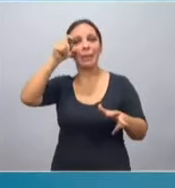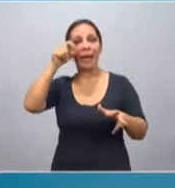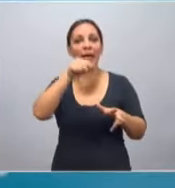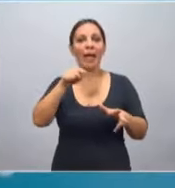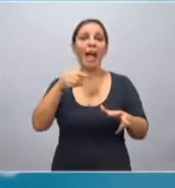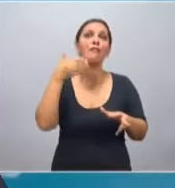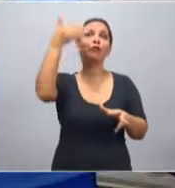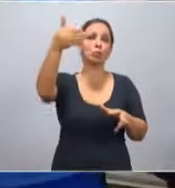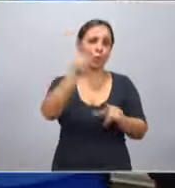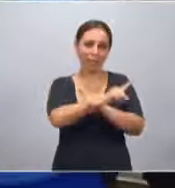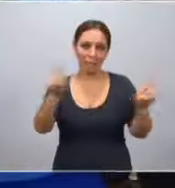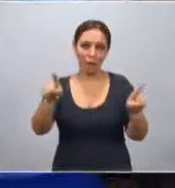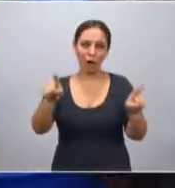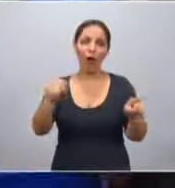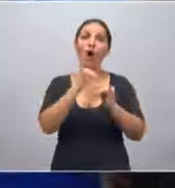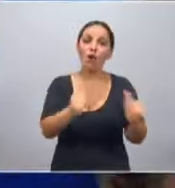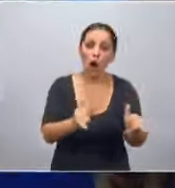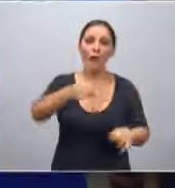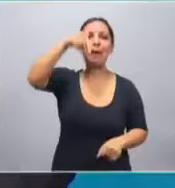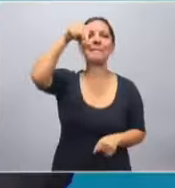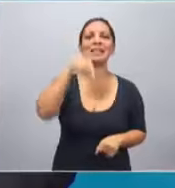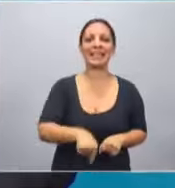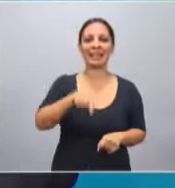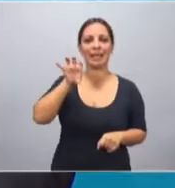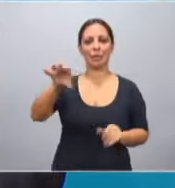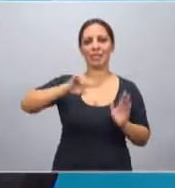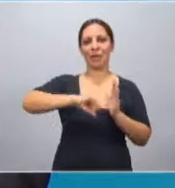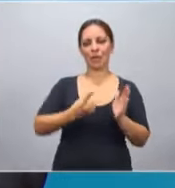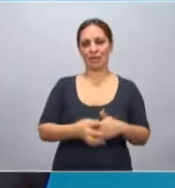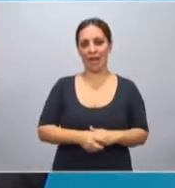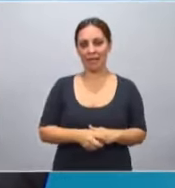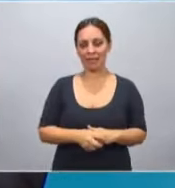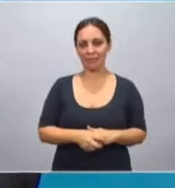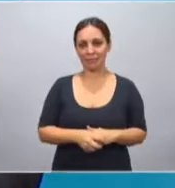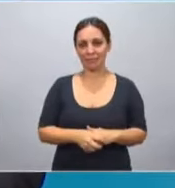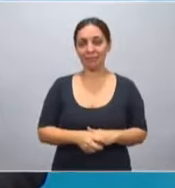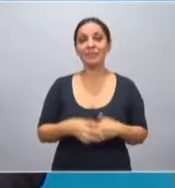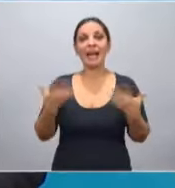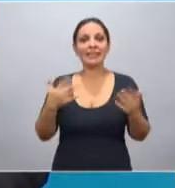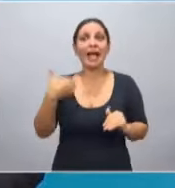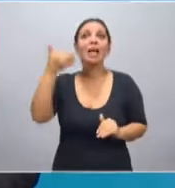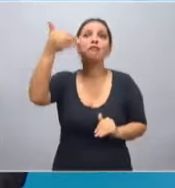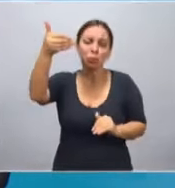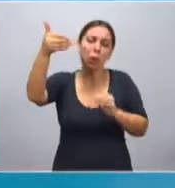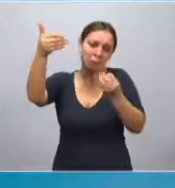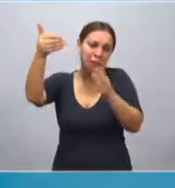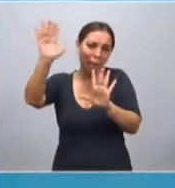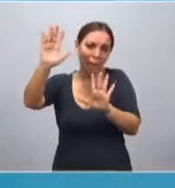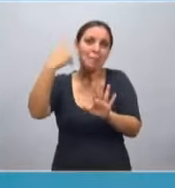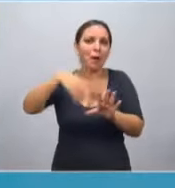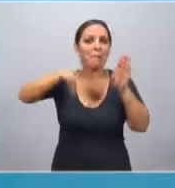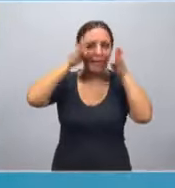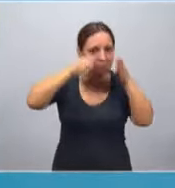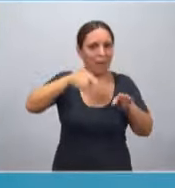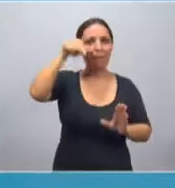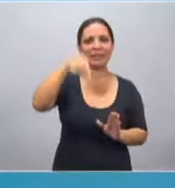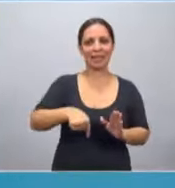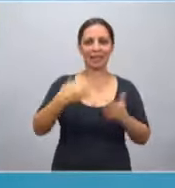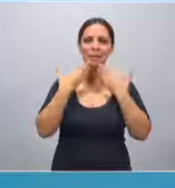futuro son el presente de la provincia de Buenos Aires Así que el futuro Sí pero sobre todo el presente así que